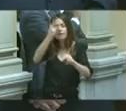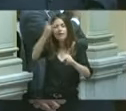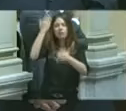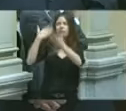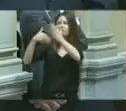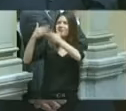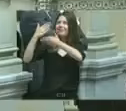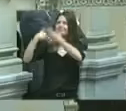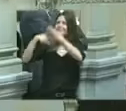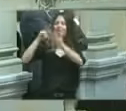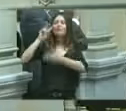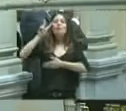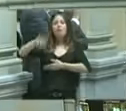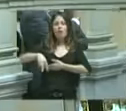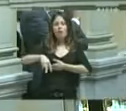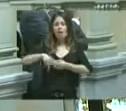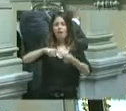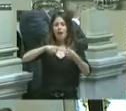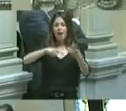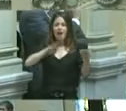atrás y reconocerme en cada una de ellas.